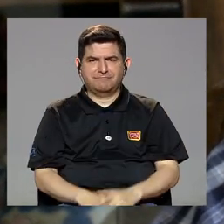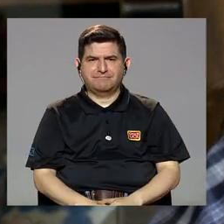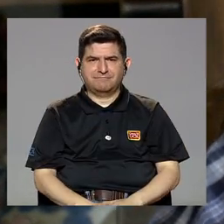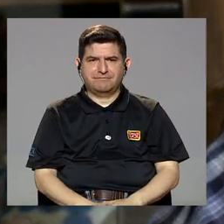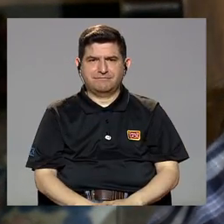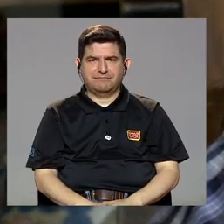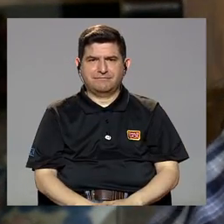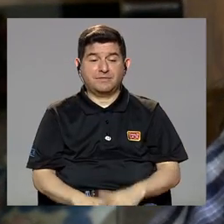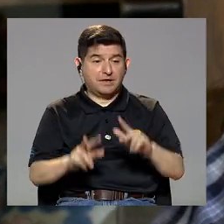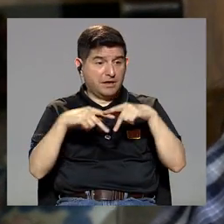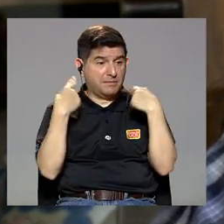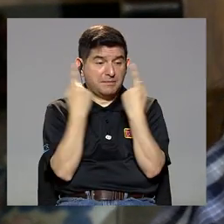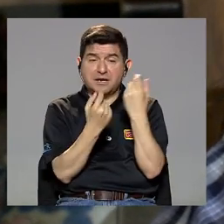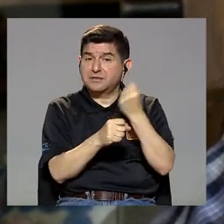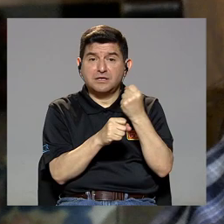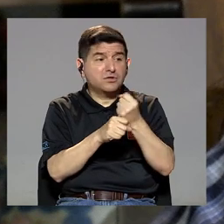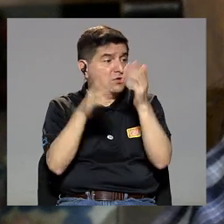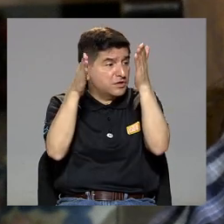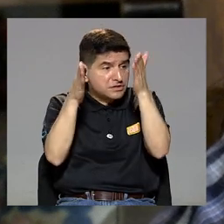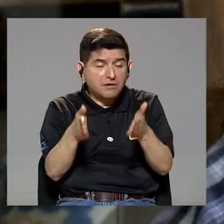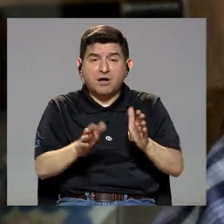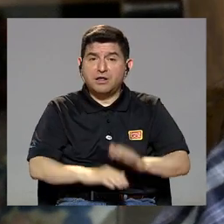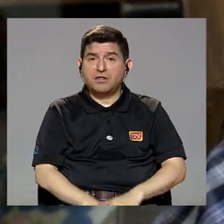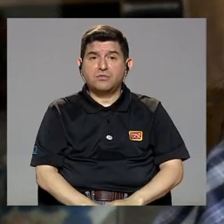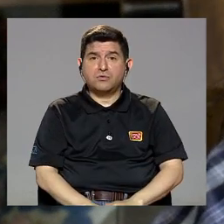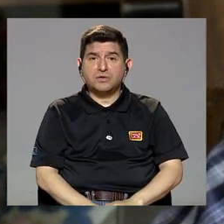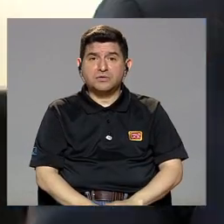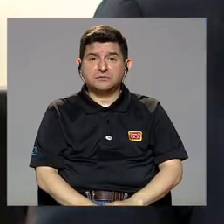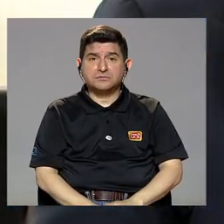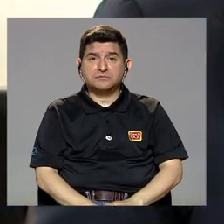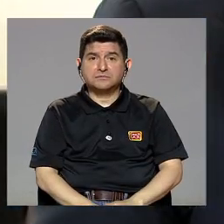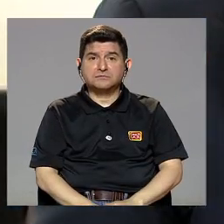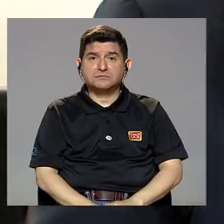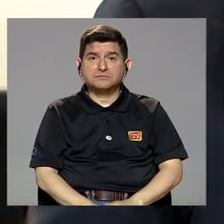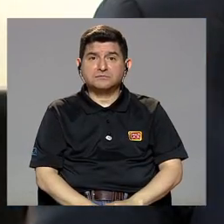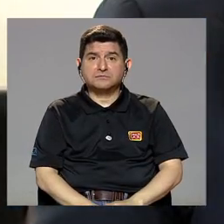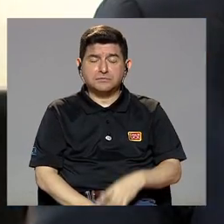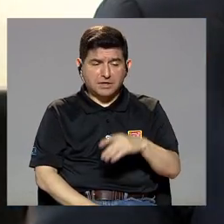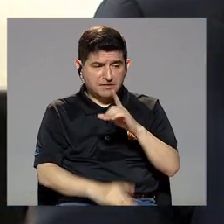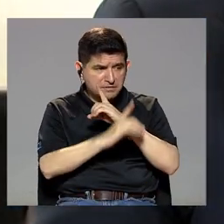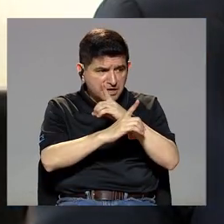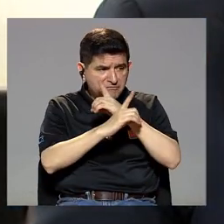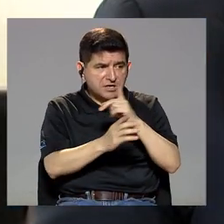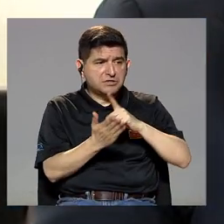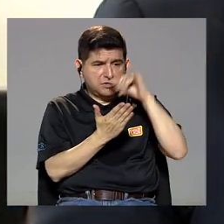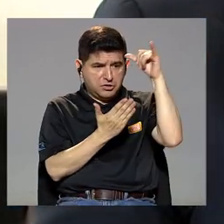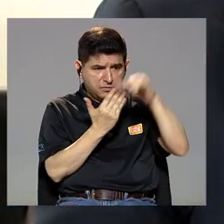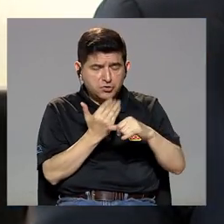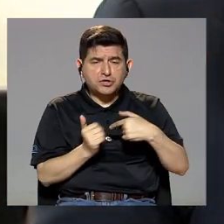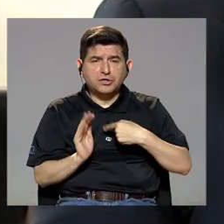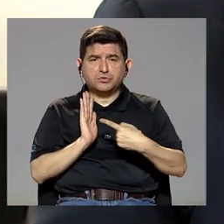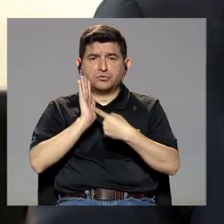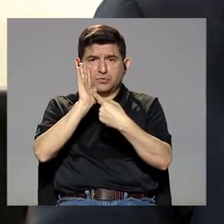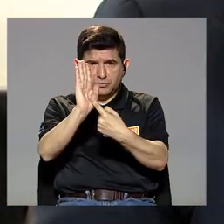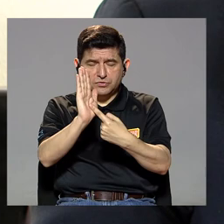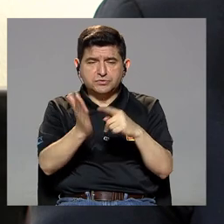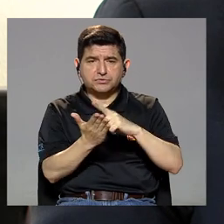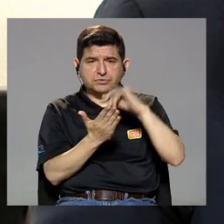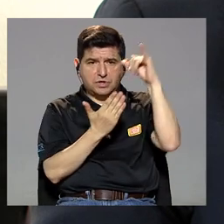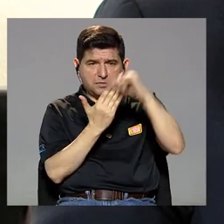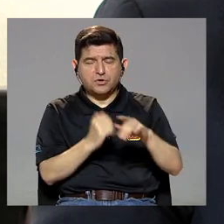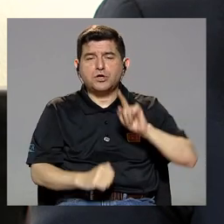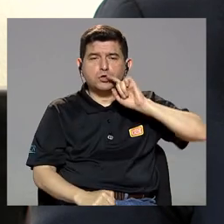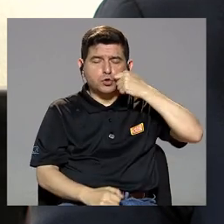que era el partido de los trabajadores que el partido de los obreros defendiendo proyecto yo presenté el proyecto es